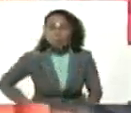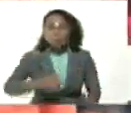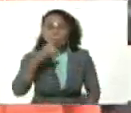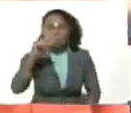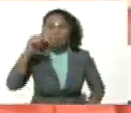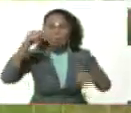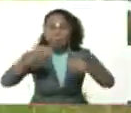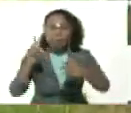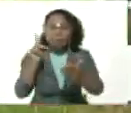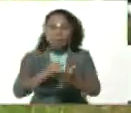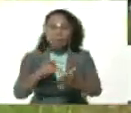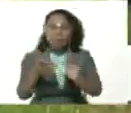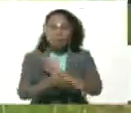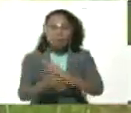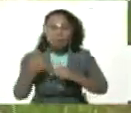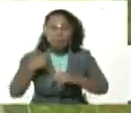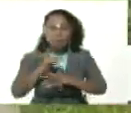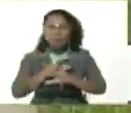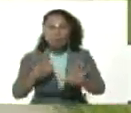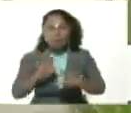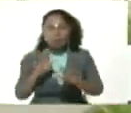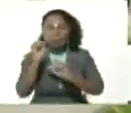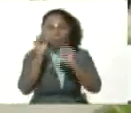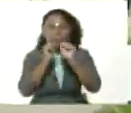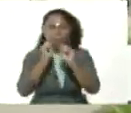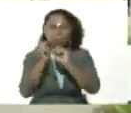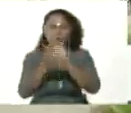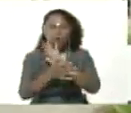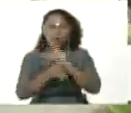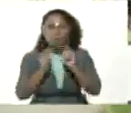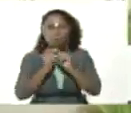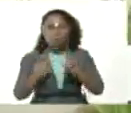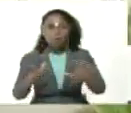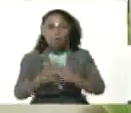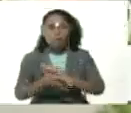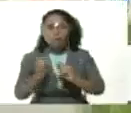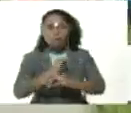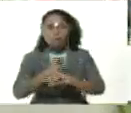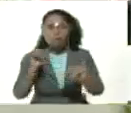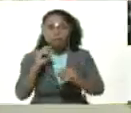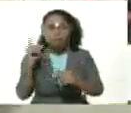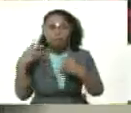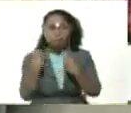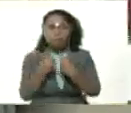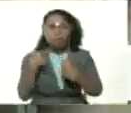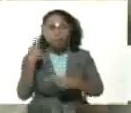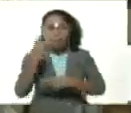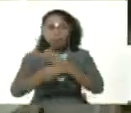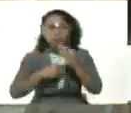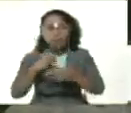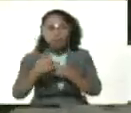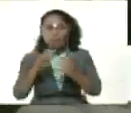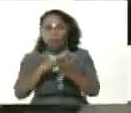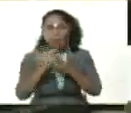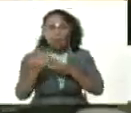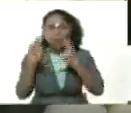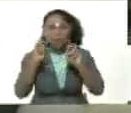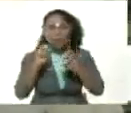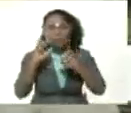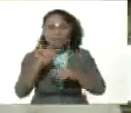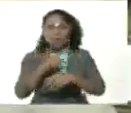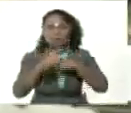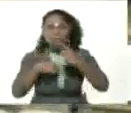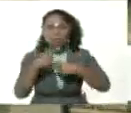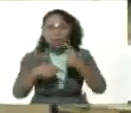hoy han llegado ya parte de la maquinaria que se está desplegando para terminar de acompañar lo que ha venido haciendo Barrio Nuevo, Barrio Tricolor,